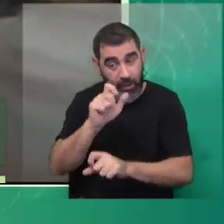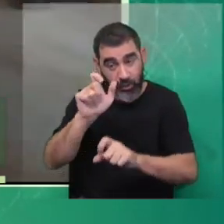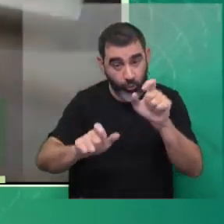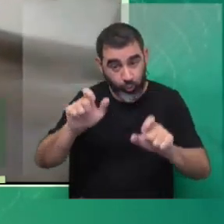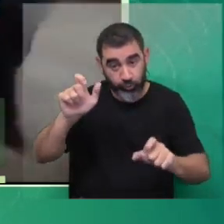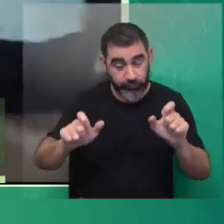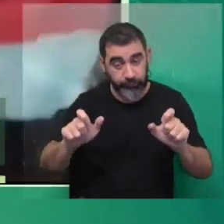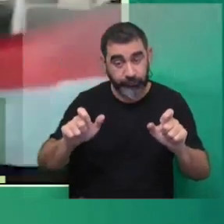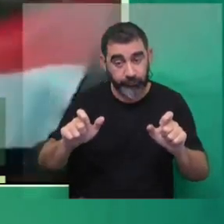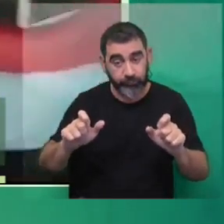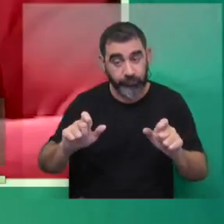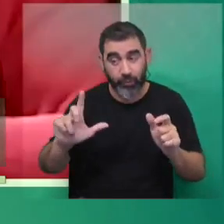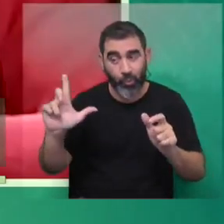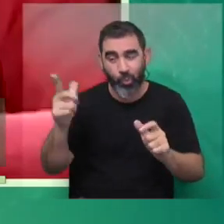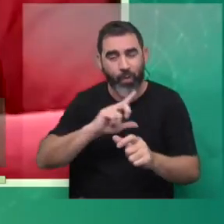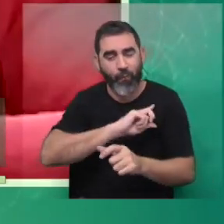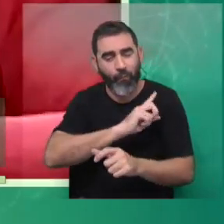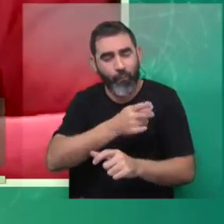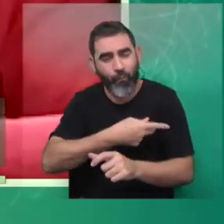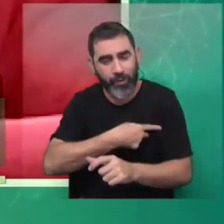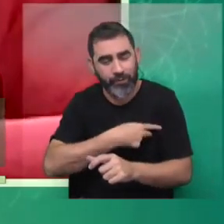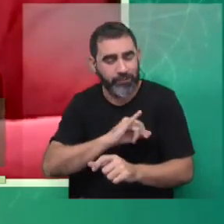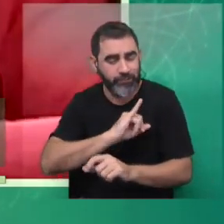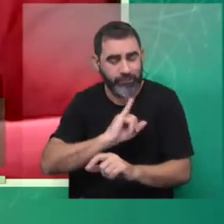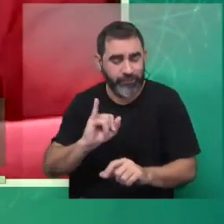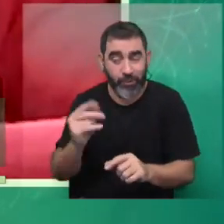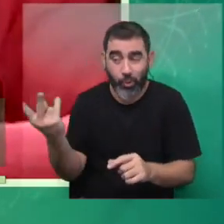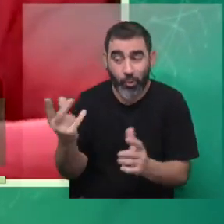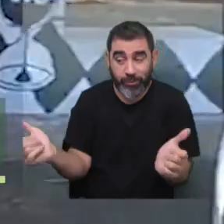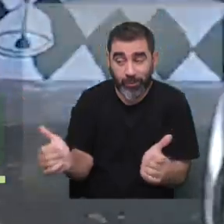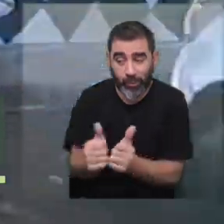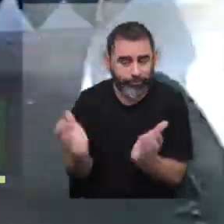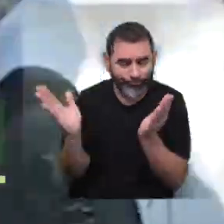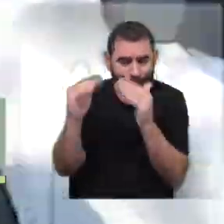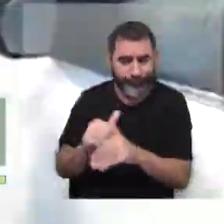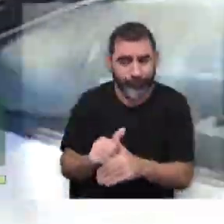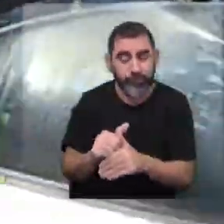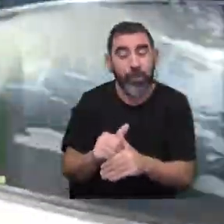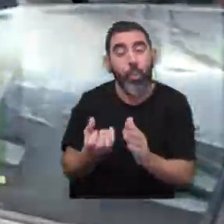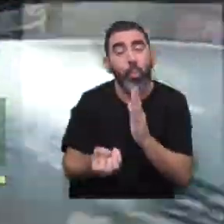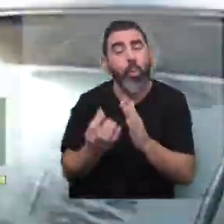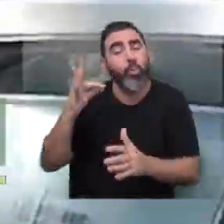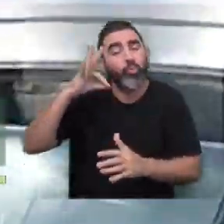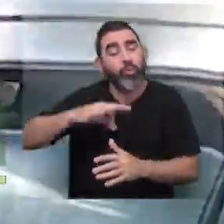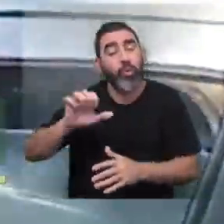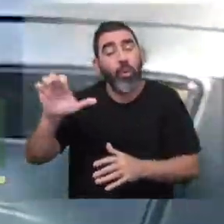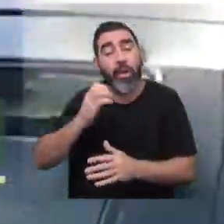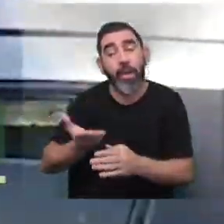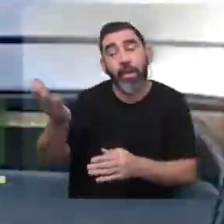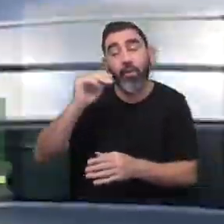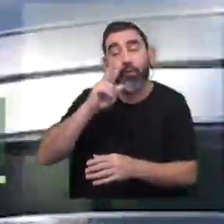este no tenemos fuerza cuando se juntan esas dos partes el nuevo laudo retroactivo a enero de